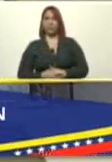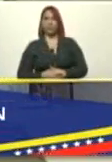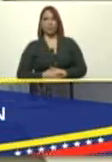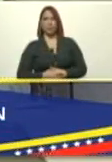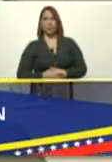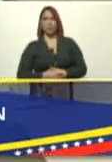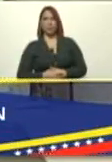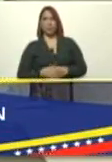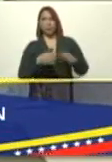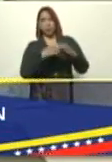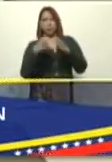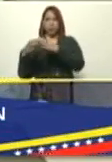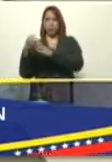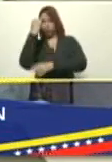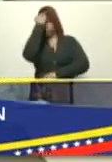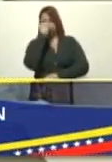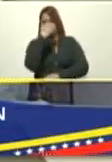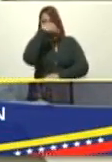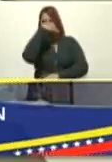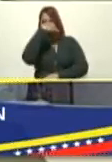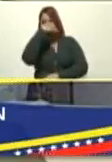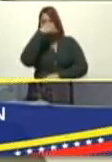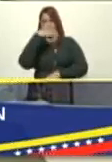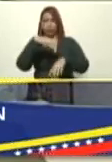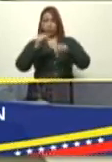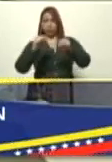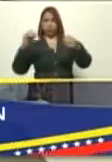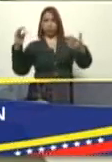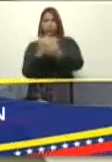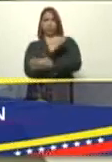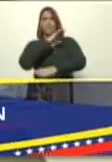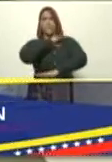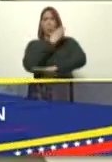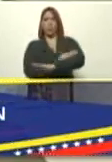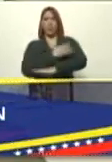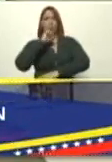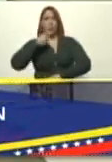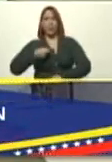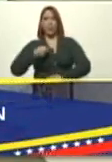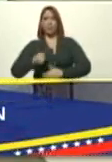sectores fascistas que habían asaltado el poder en Ucrania